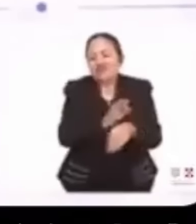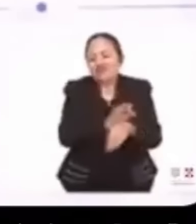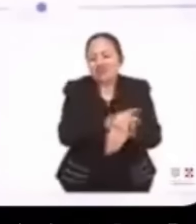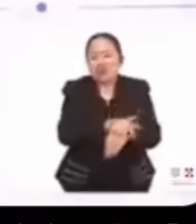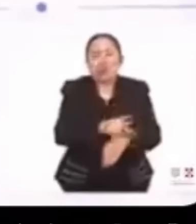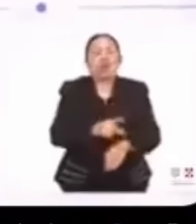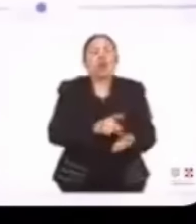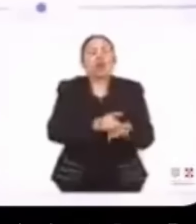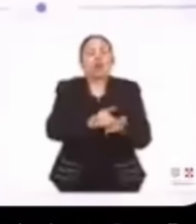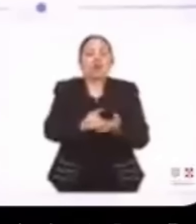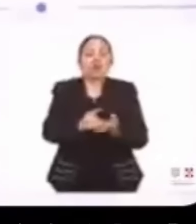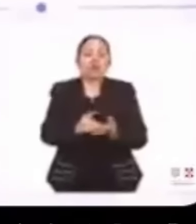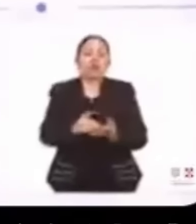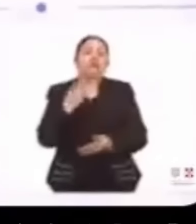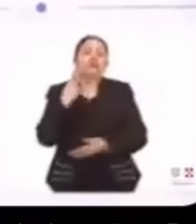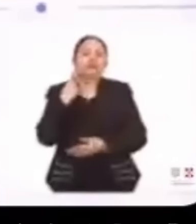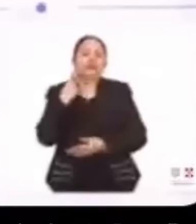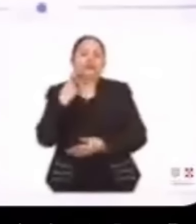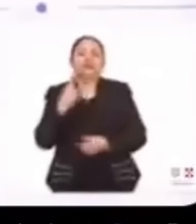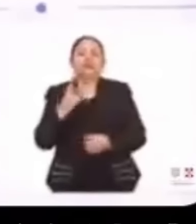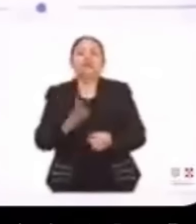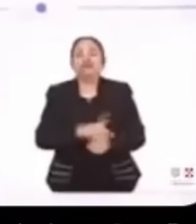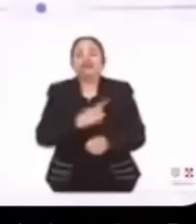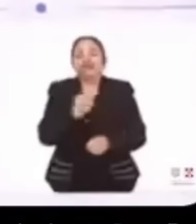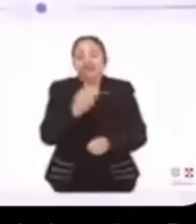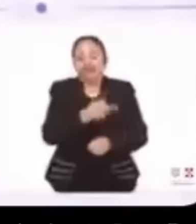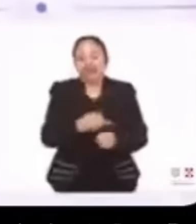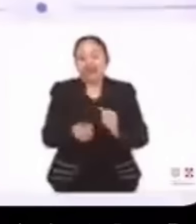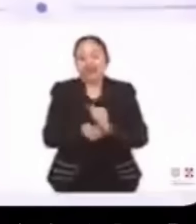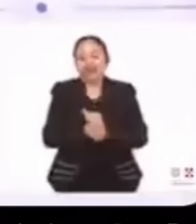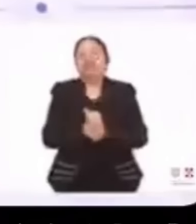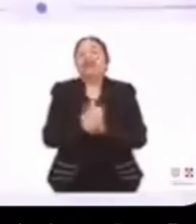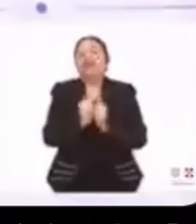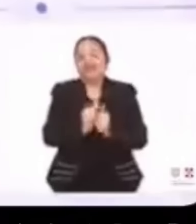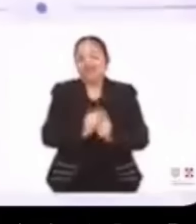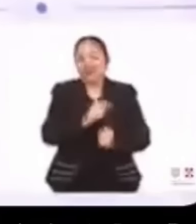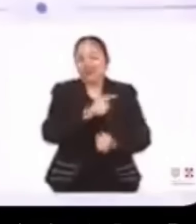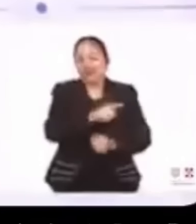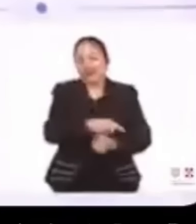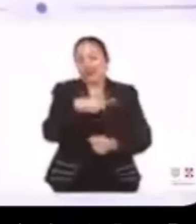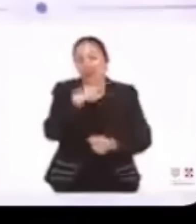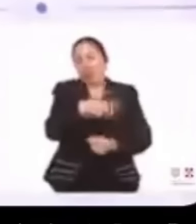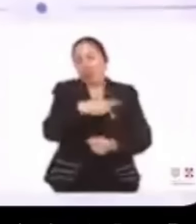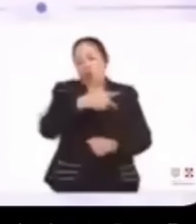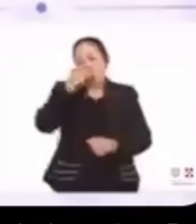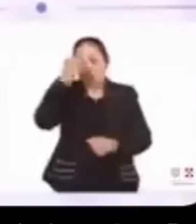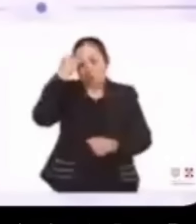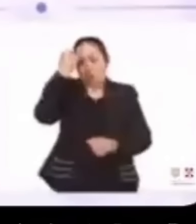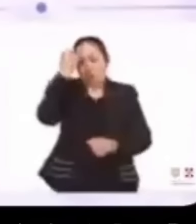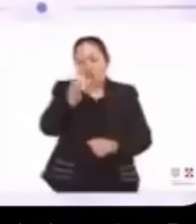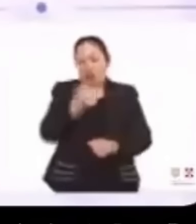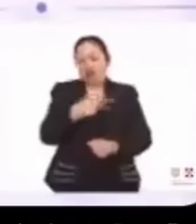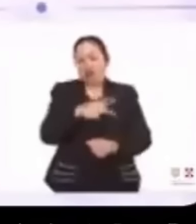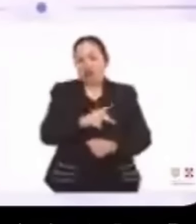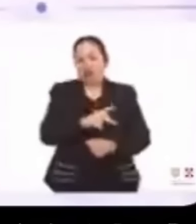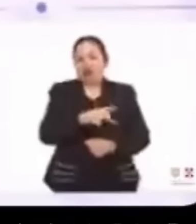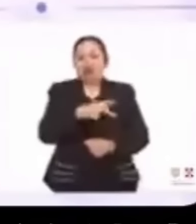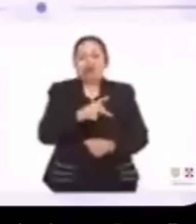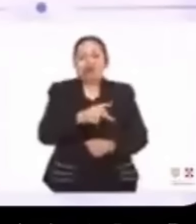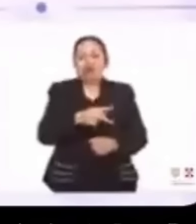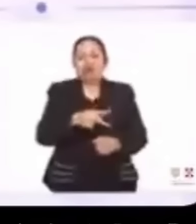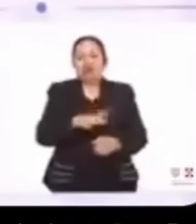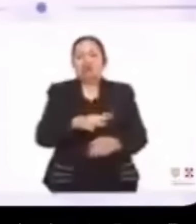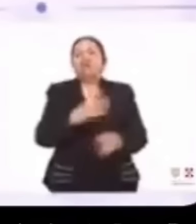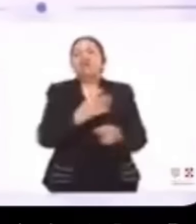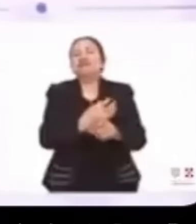derecho político, porque la han transformado en su ideología, en su plataforma